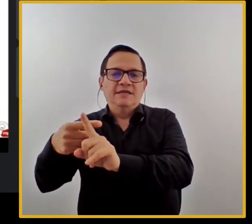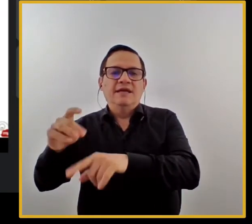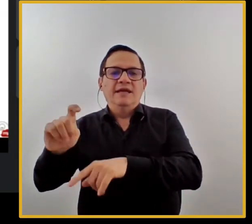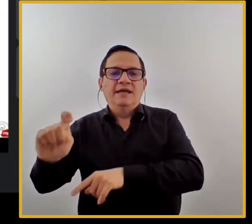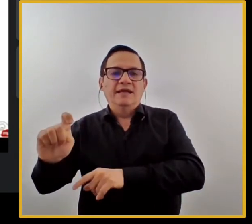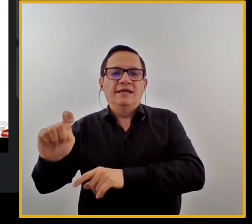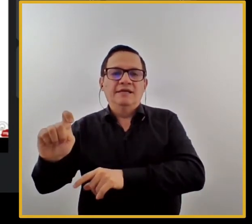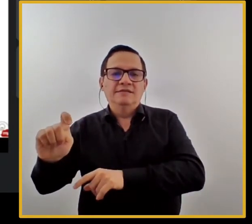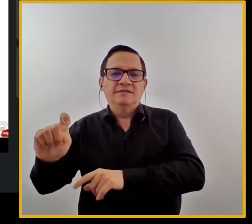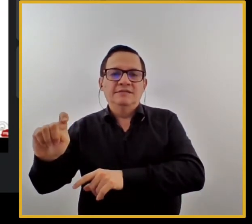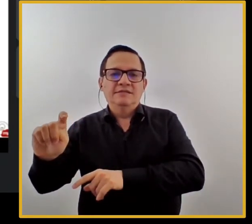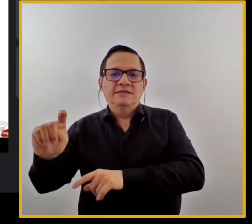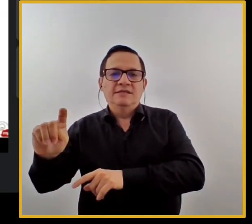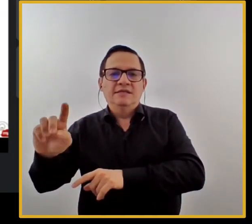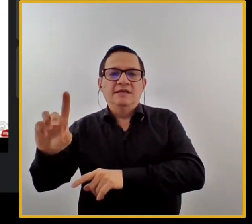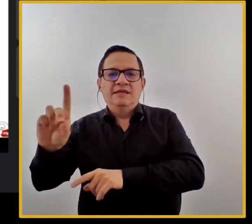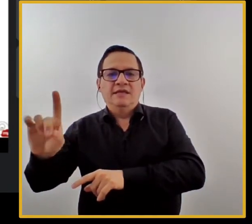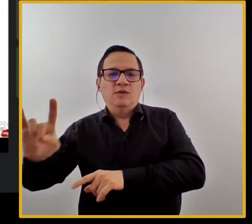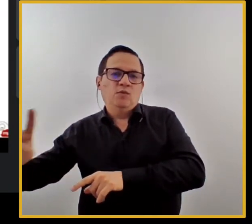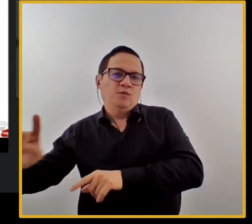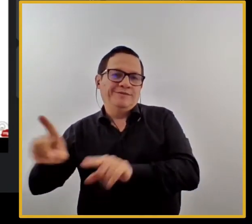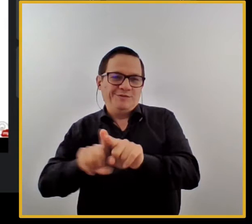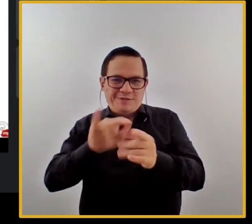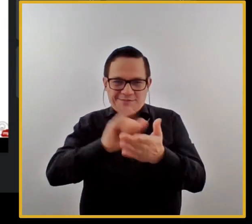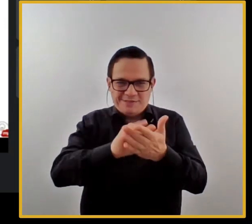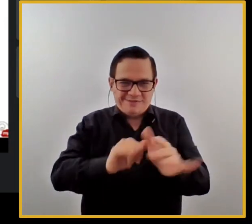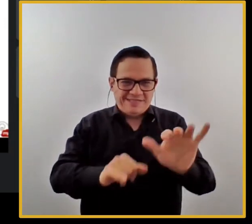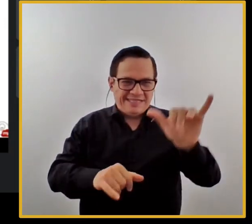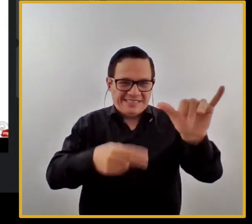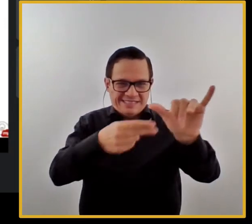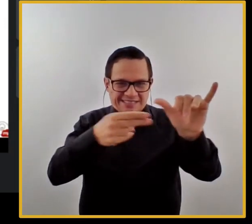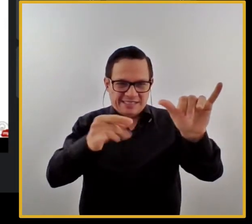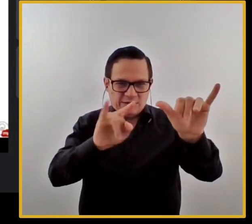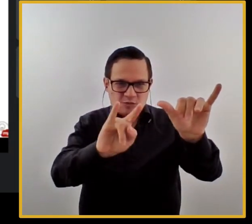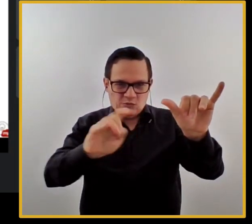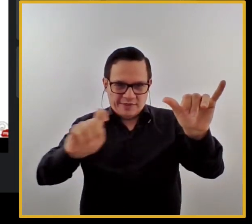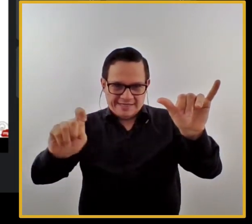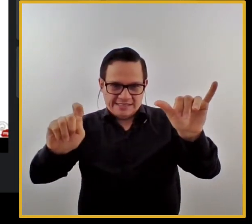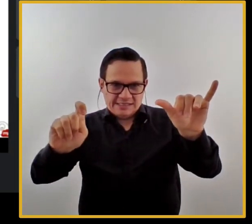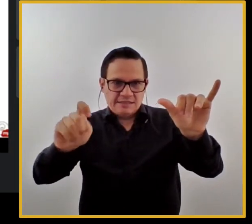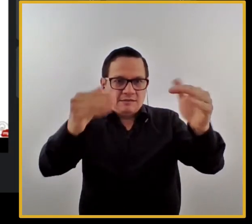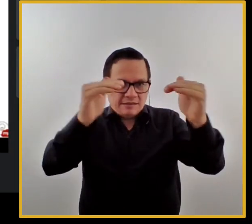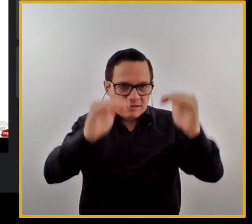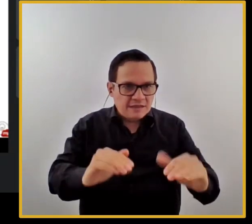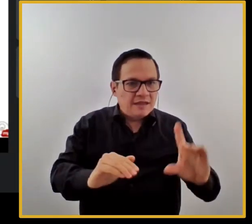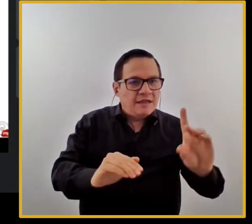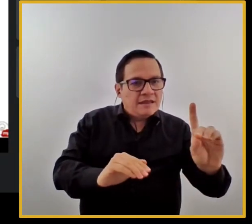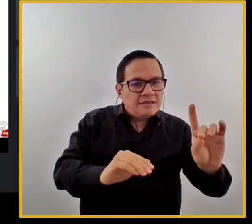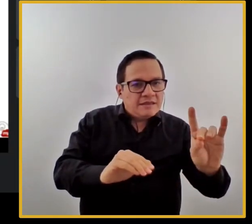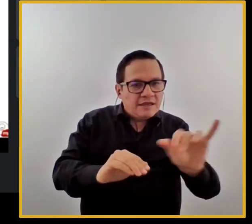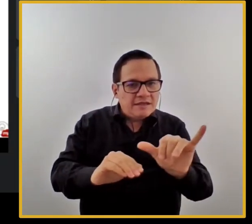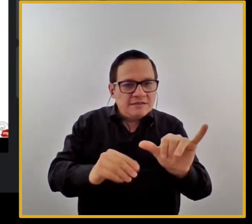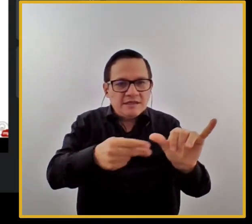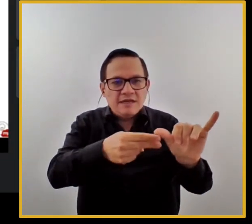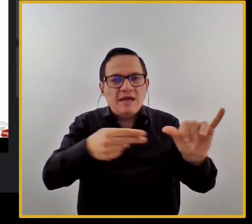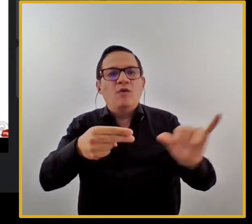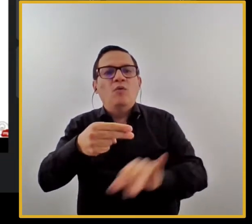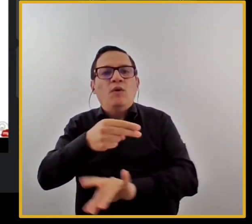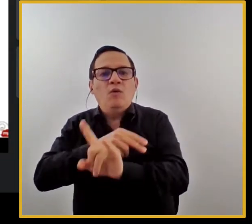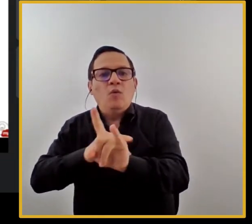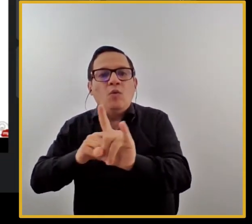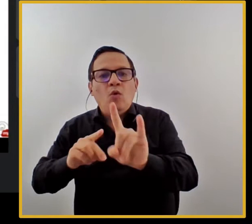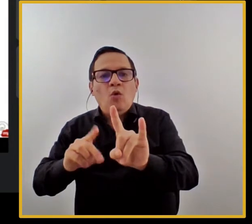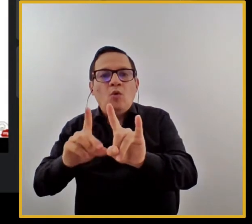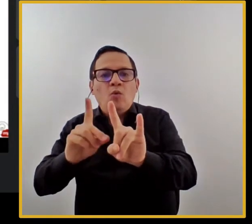x por du, ¿cierto? Al hacer esto, entonces vamos a reemplazar allí en la ecuación